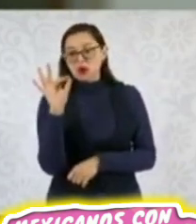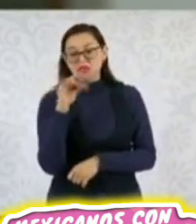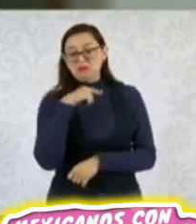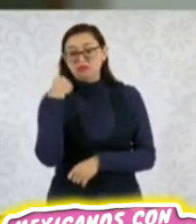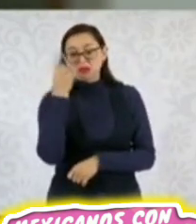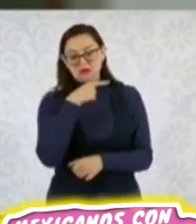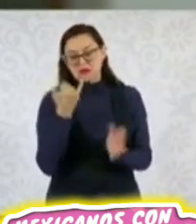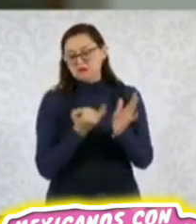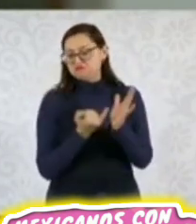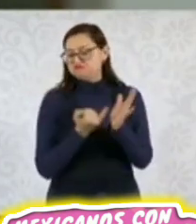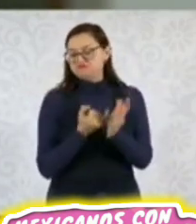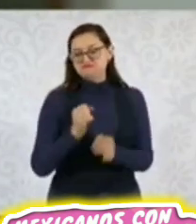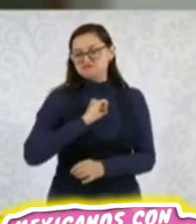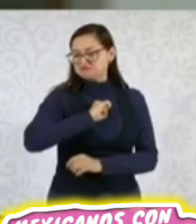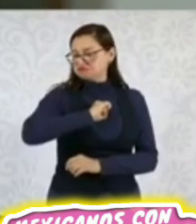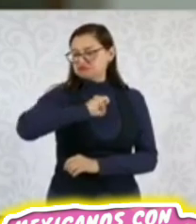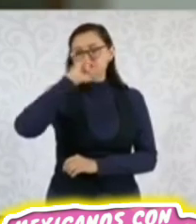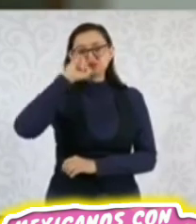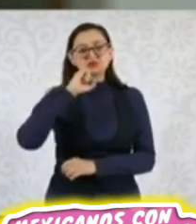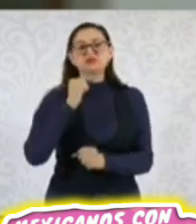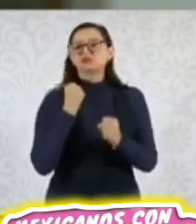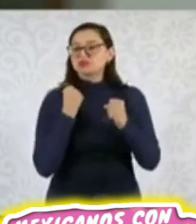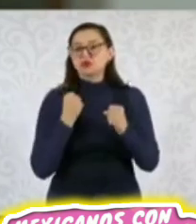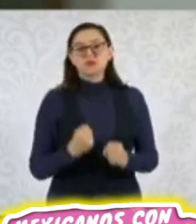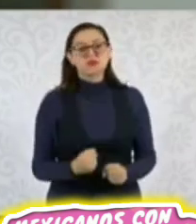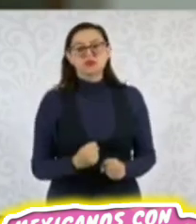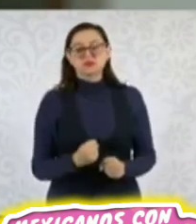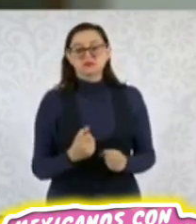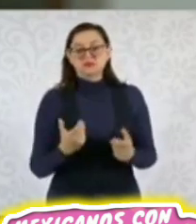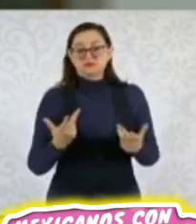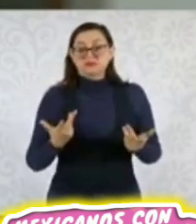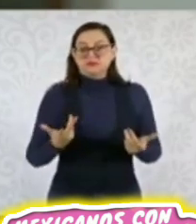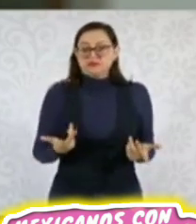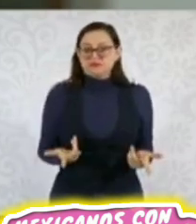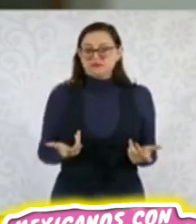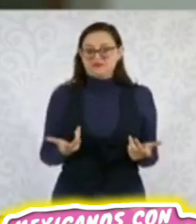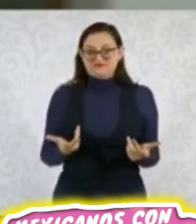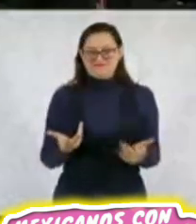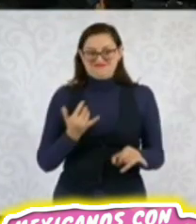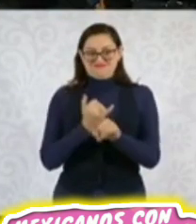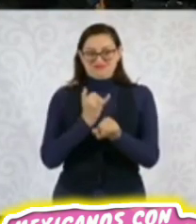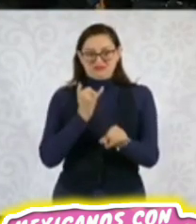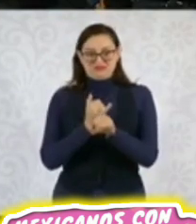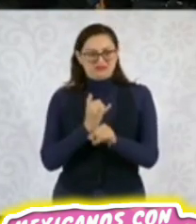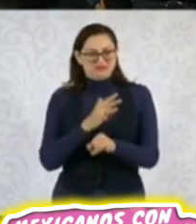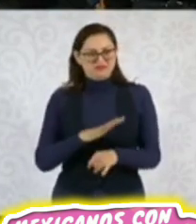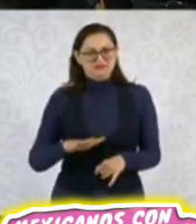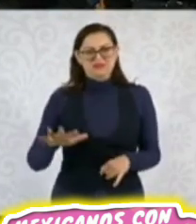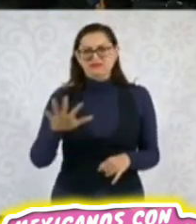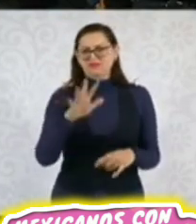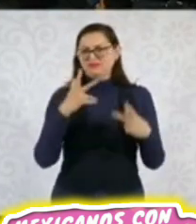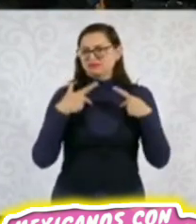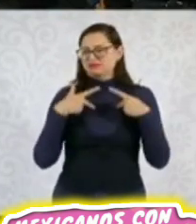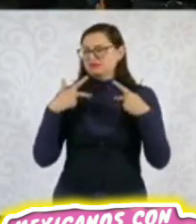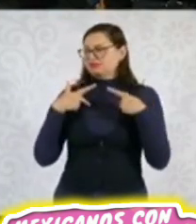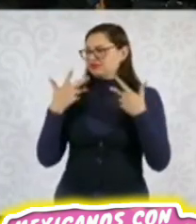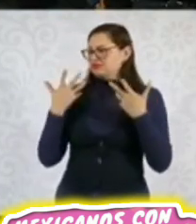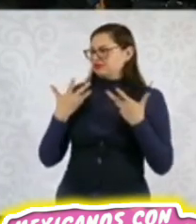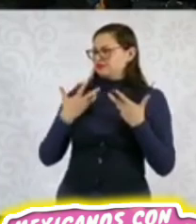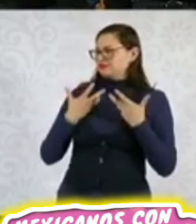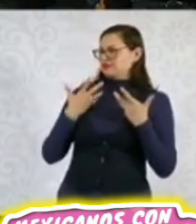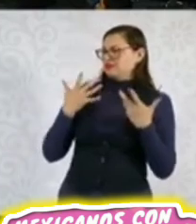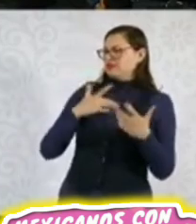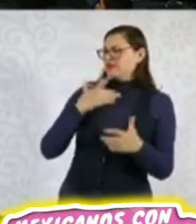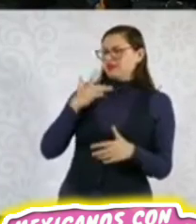inflación en la economía mexicana. Y esto en redes sociales pues ha meritado comentarios del estilo que es como una especie de